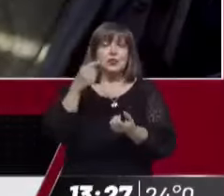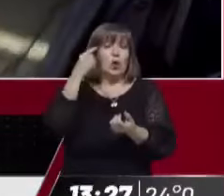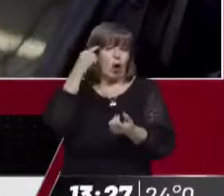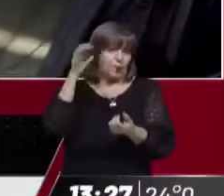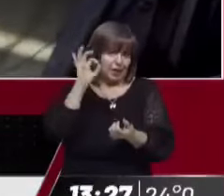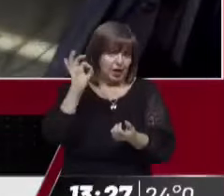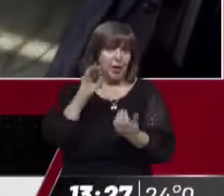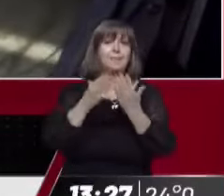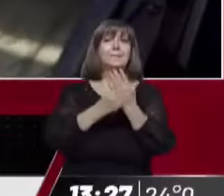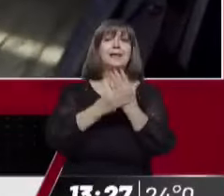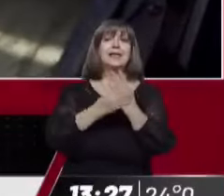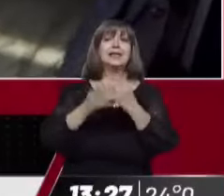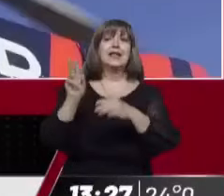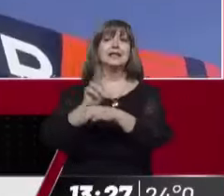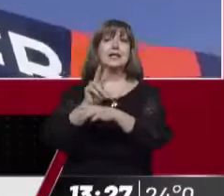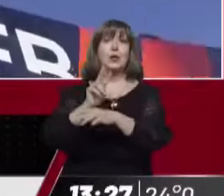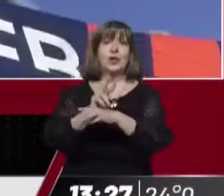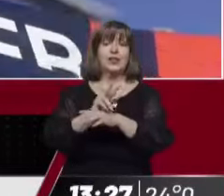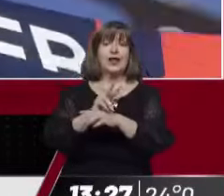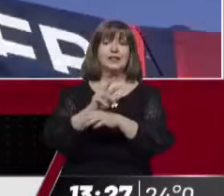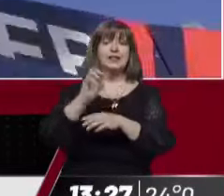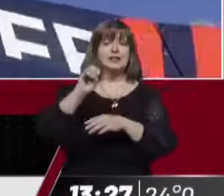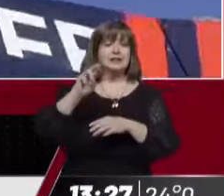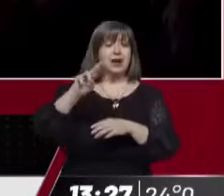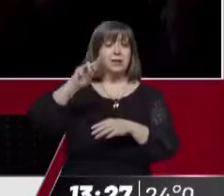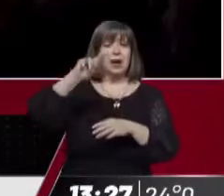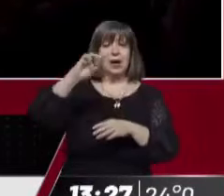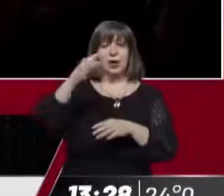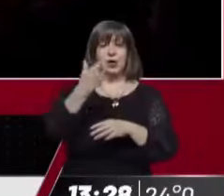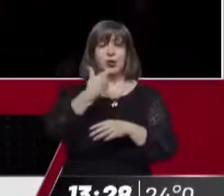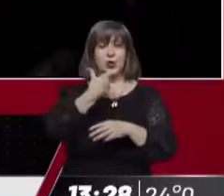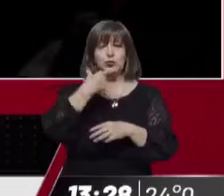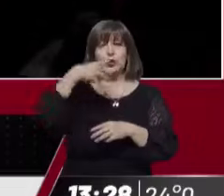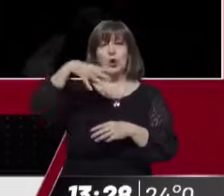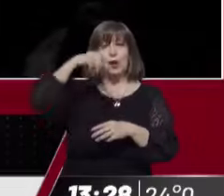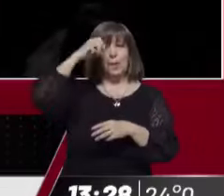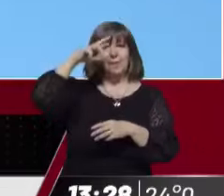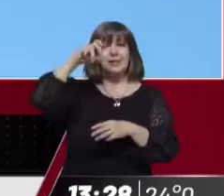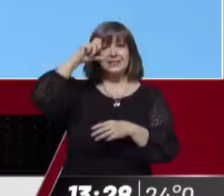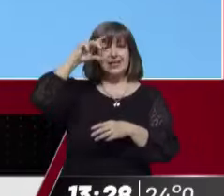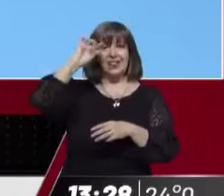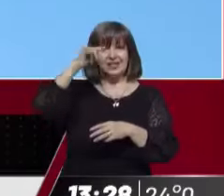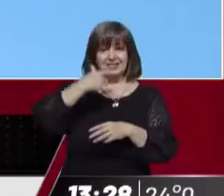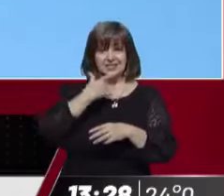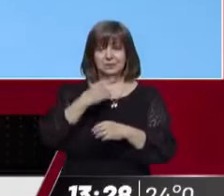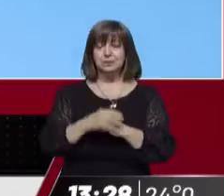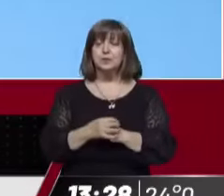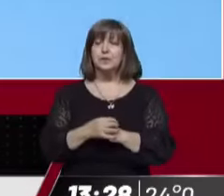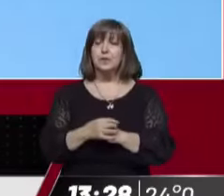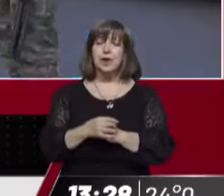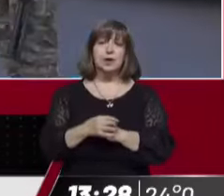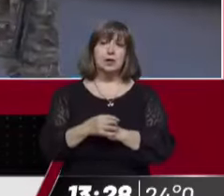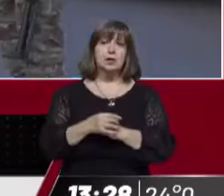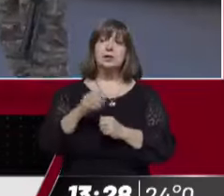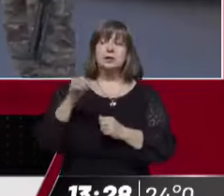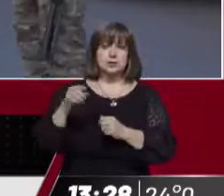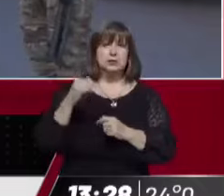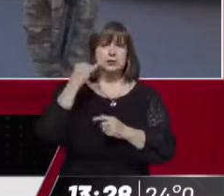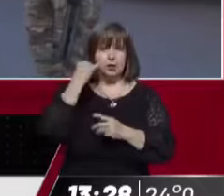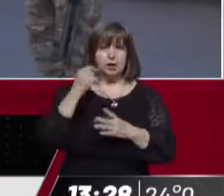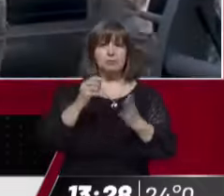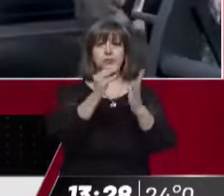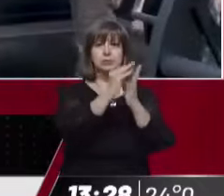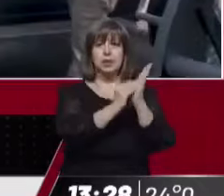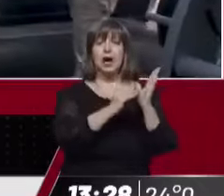de los más importantes registrados en el país en cuanto a traslado de presos. Sí, así es, porque no solo tiene que ver con los